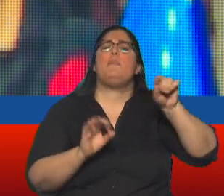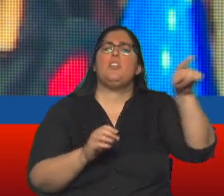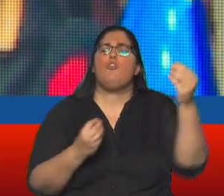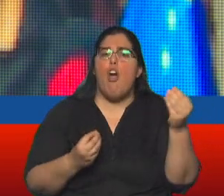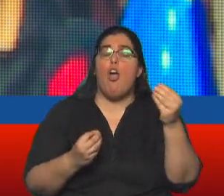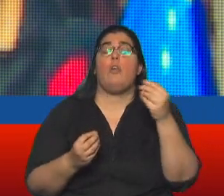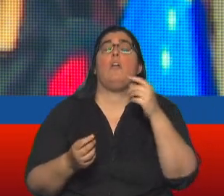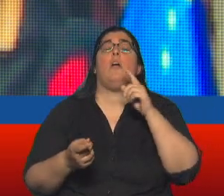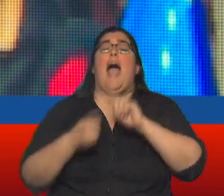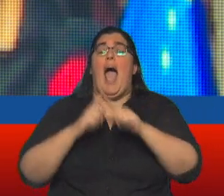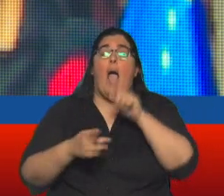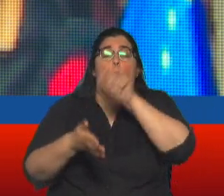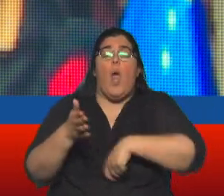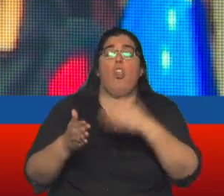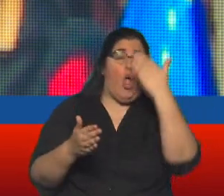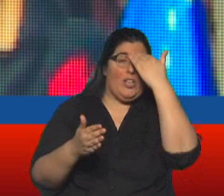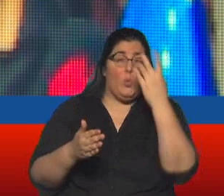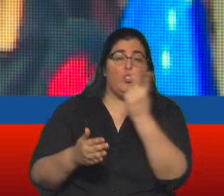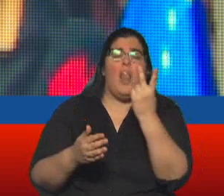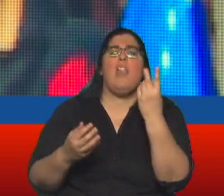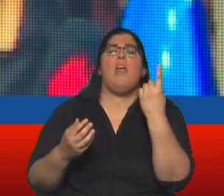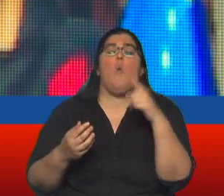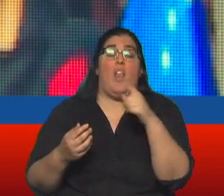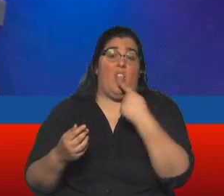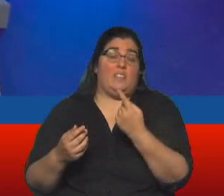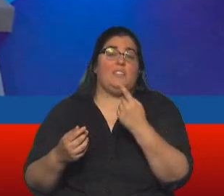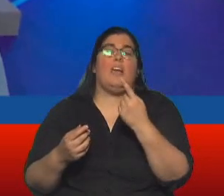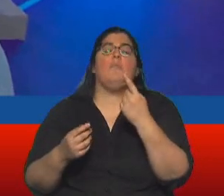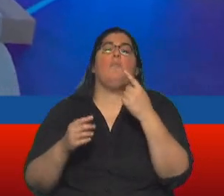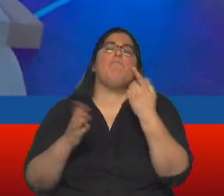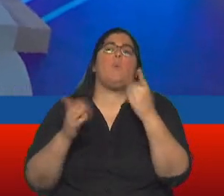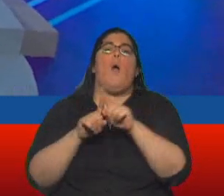tratados constitutivos y demás, que debe ser, en cuanto a valores, la Unión Europea.